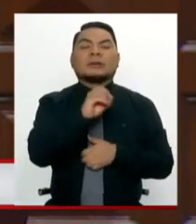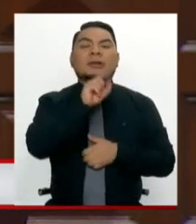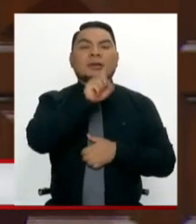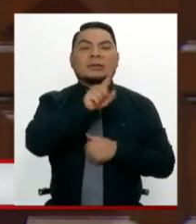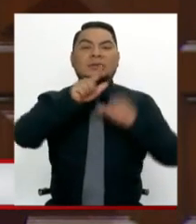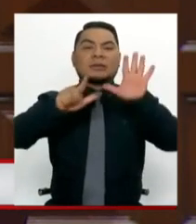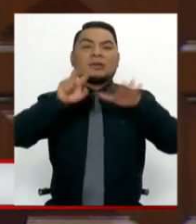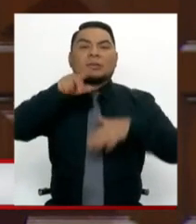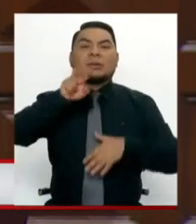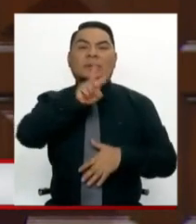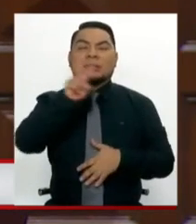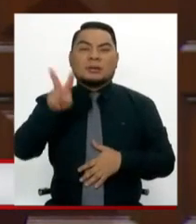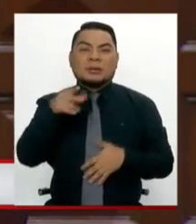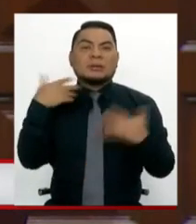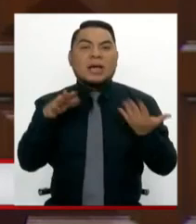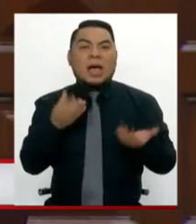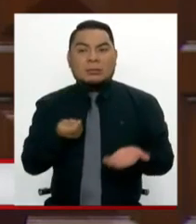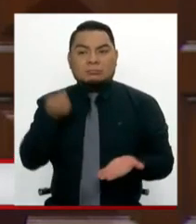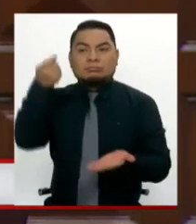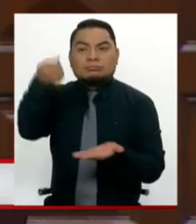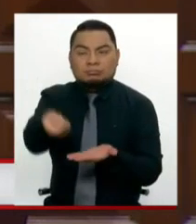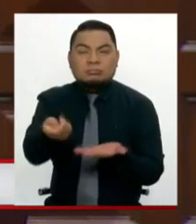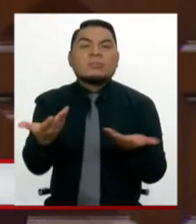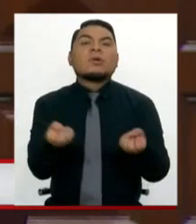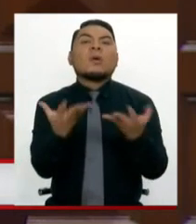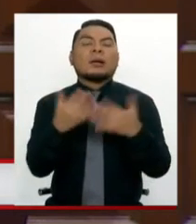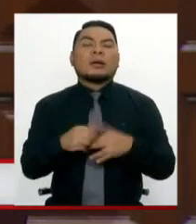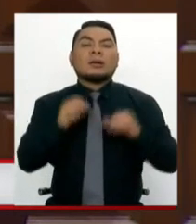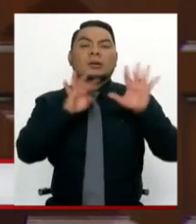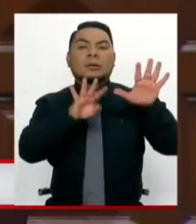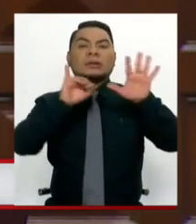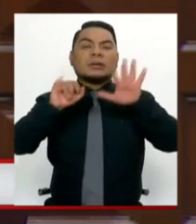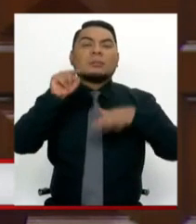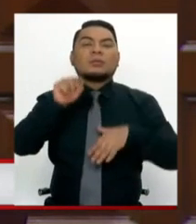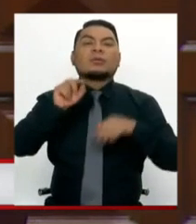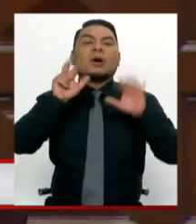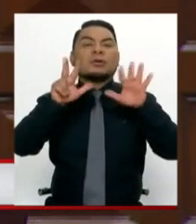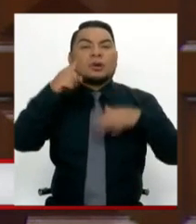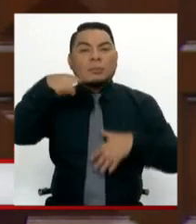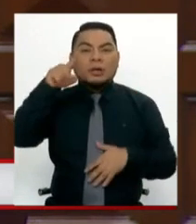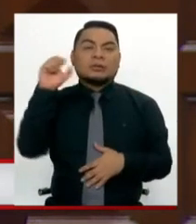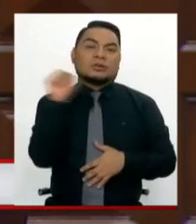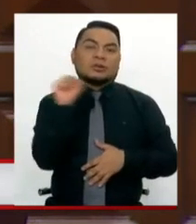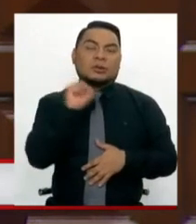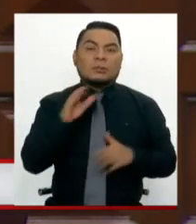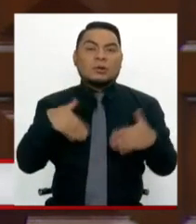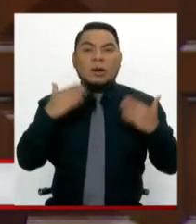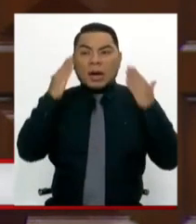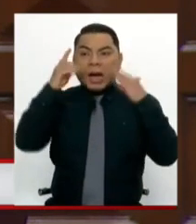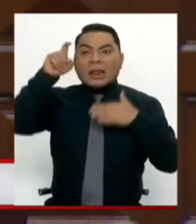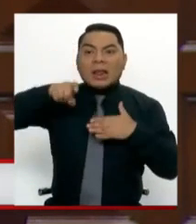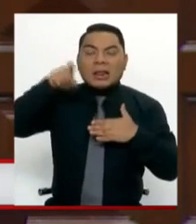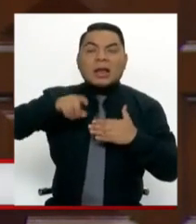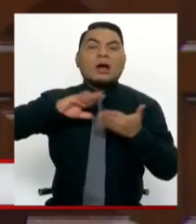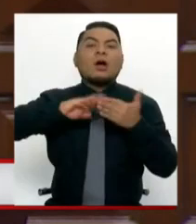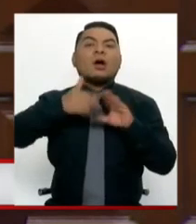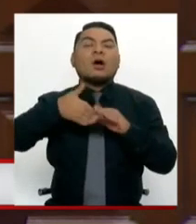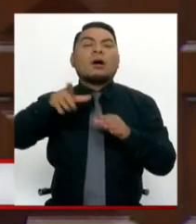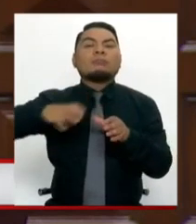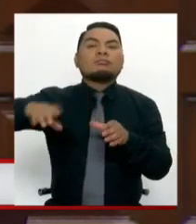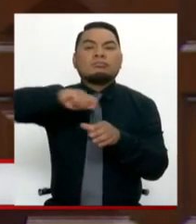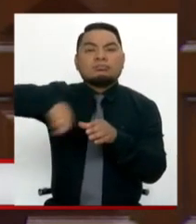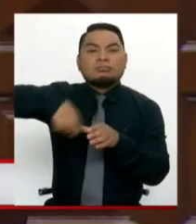017 del 2022, se han destinado 96.8 millones de soles para atender las demandas de las ollas comunes